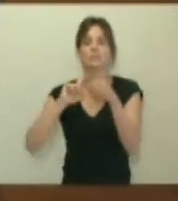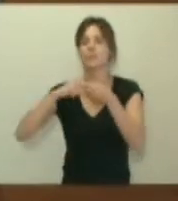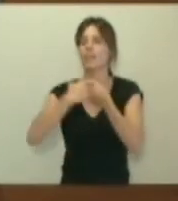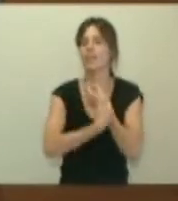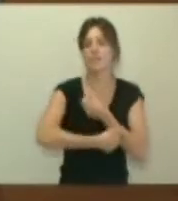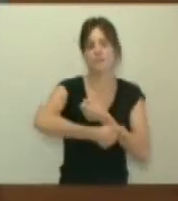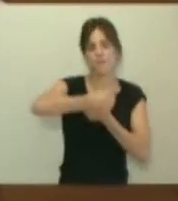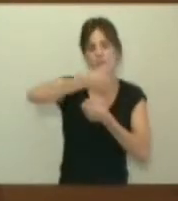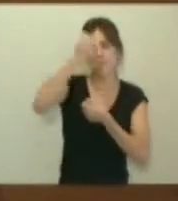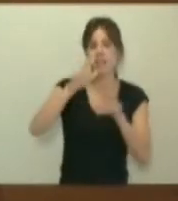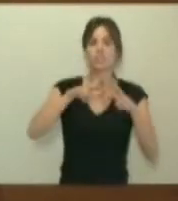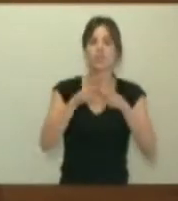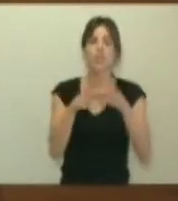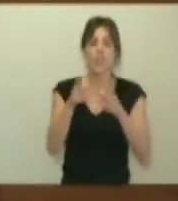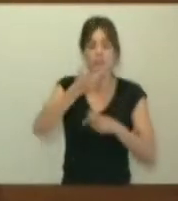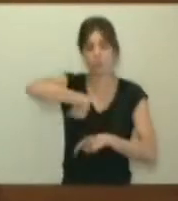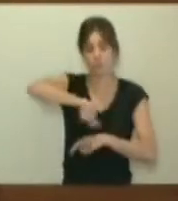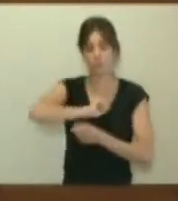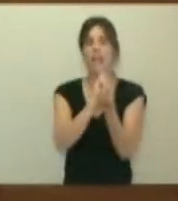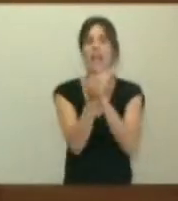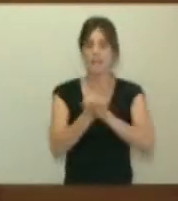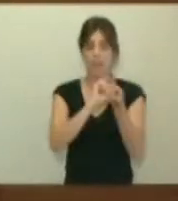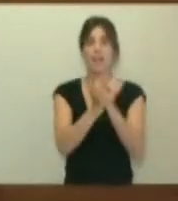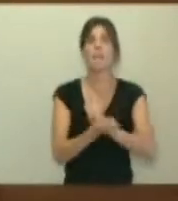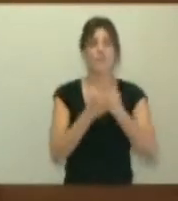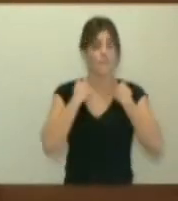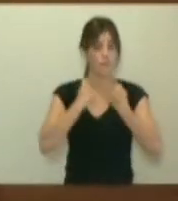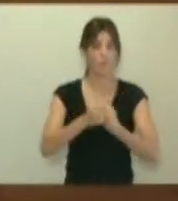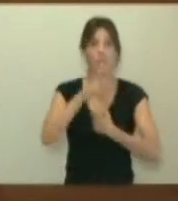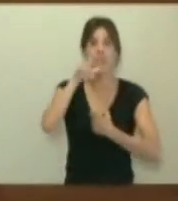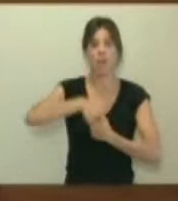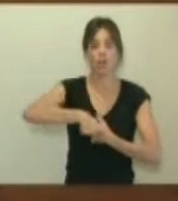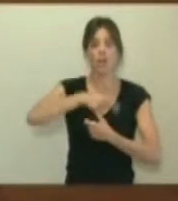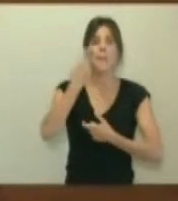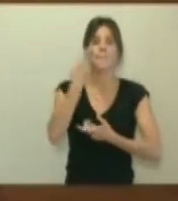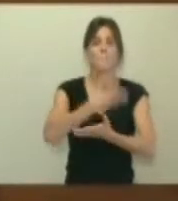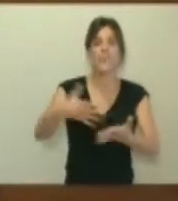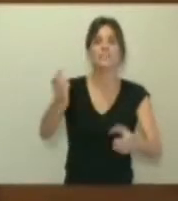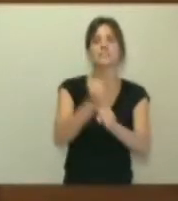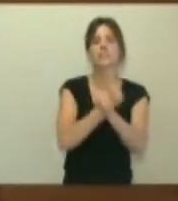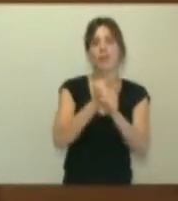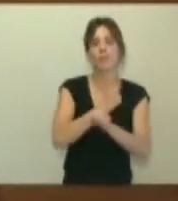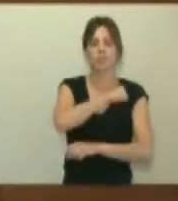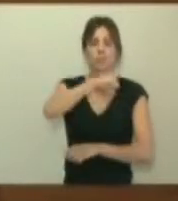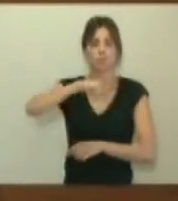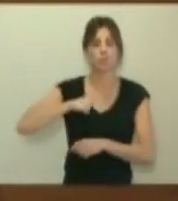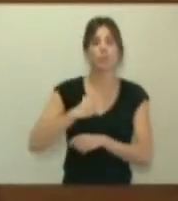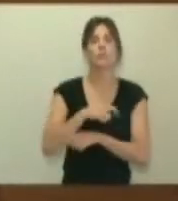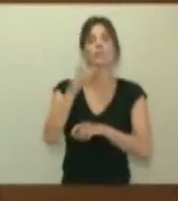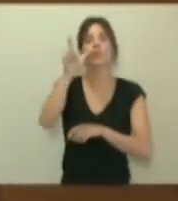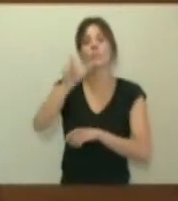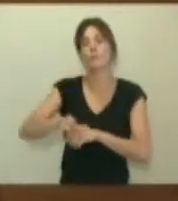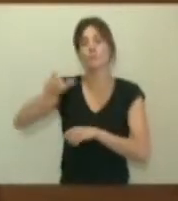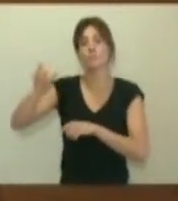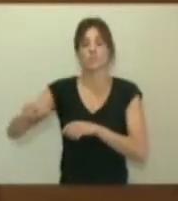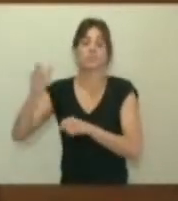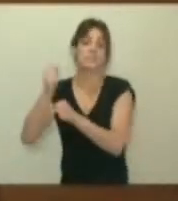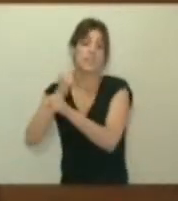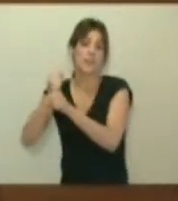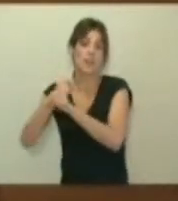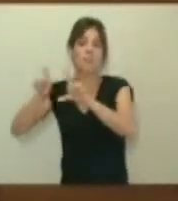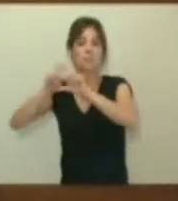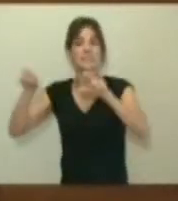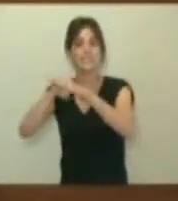cambiado mucho, y hoy contamos en Asturias con miles de trabajadores autónomos o de trabajadores que trabajan en empresas que son gestionadas por ellos